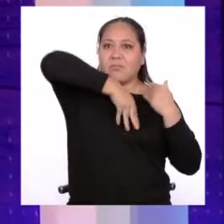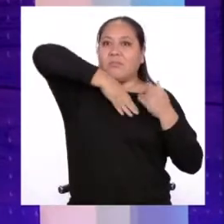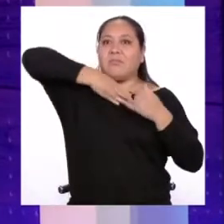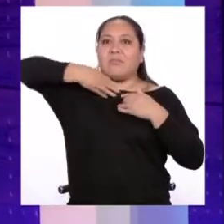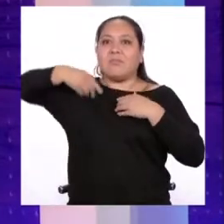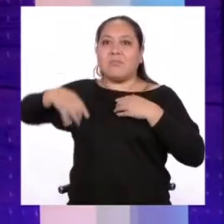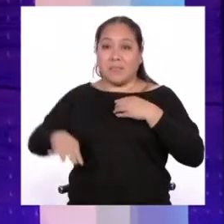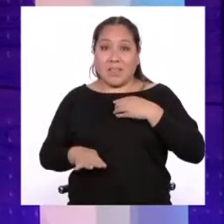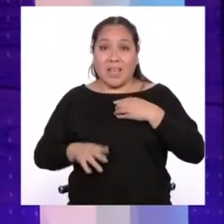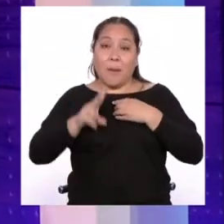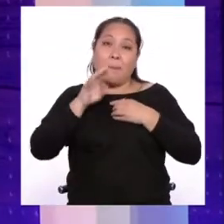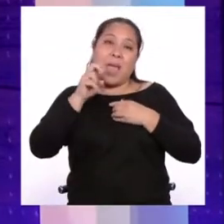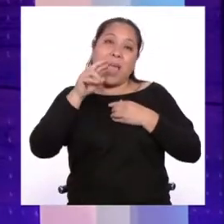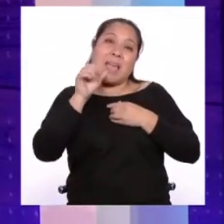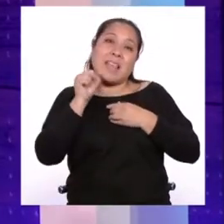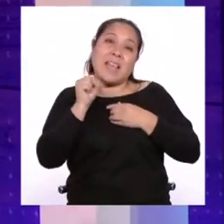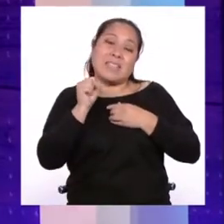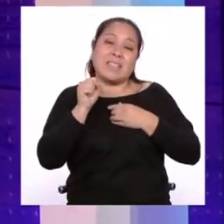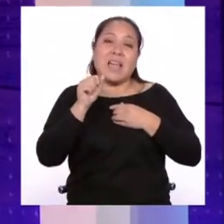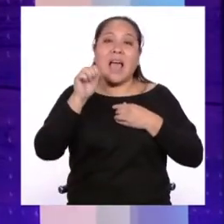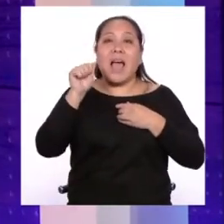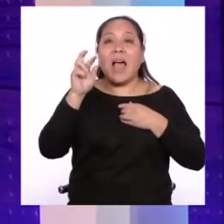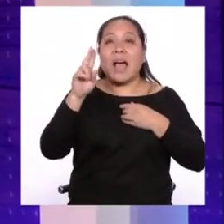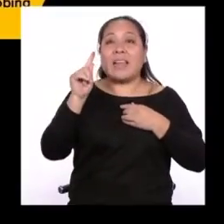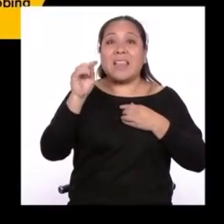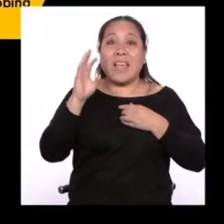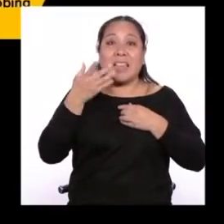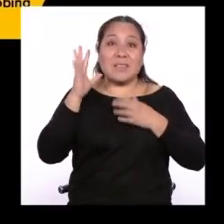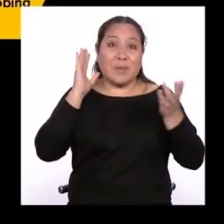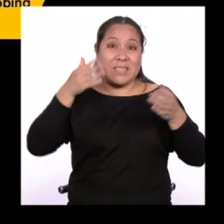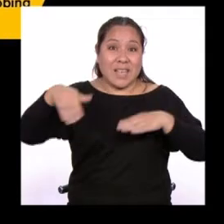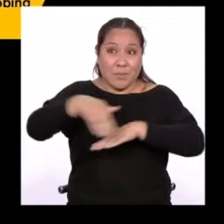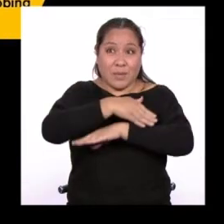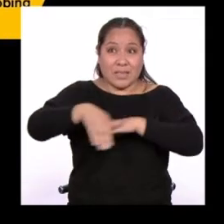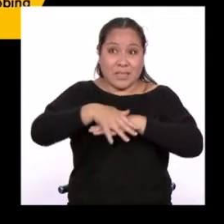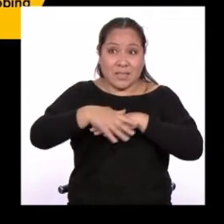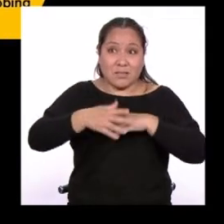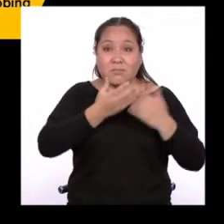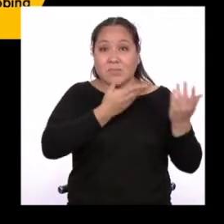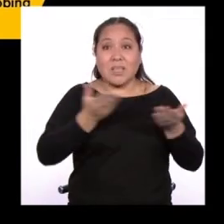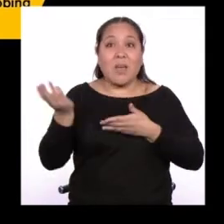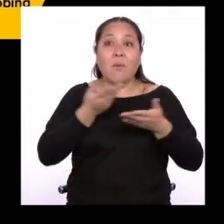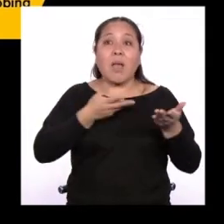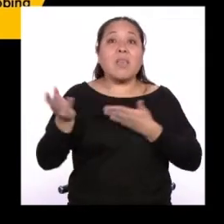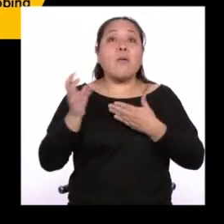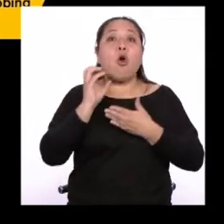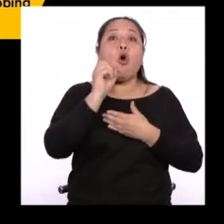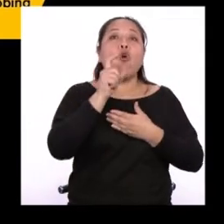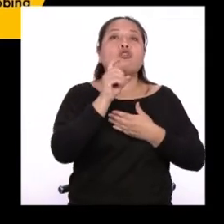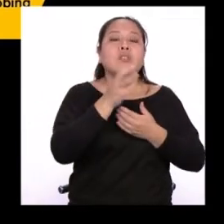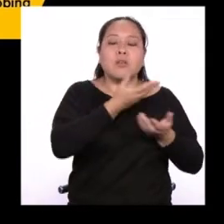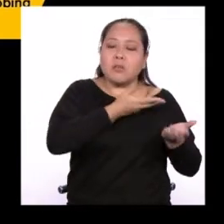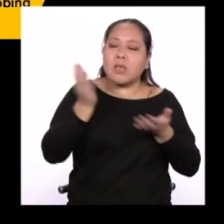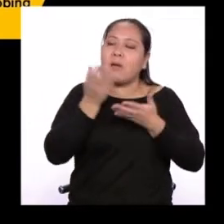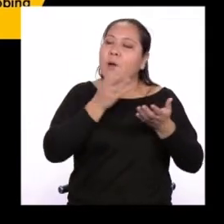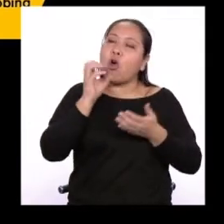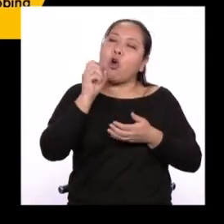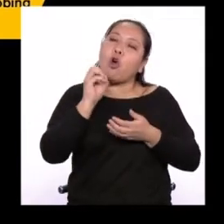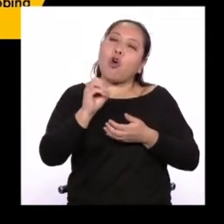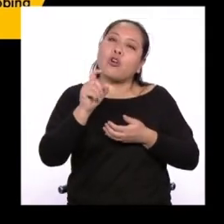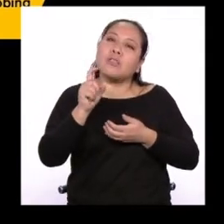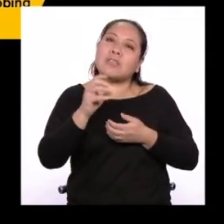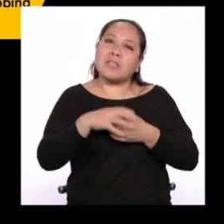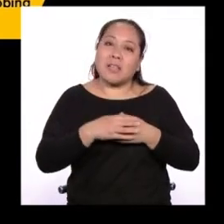de las venas y arterias, que serían las pistas, dejando su carga, el oxígeno, en